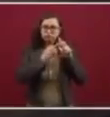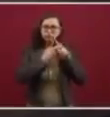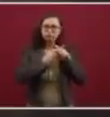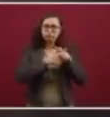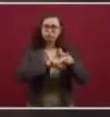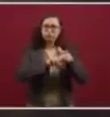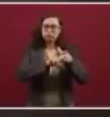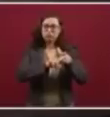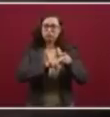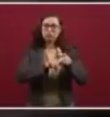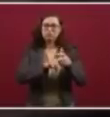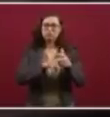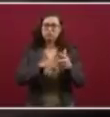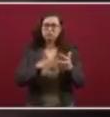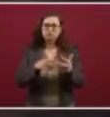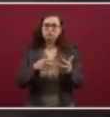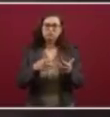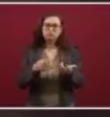hay que